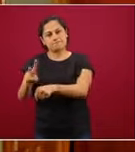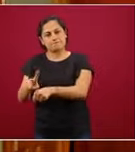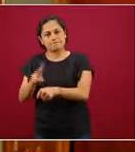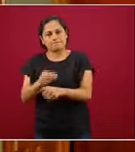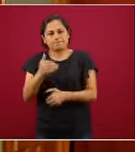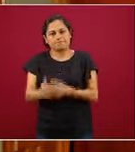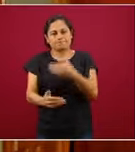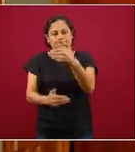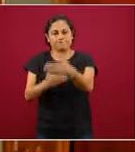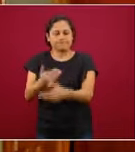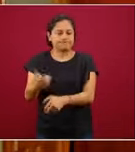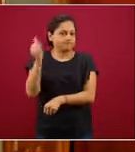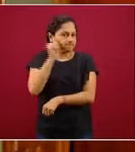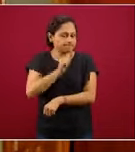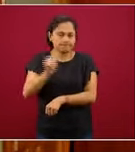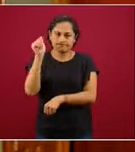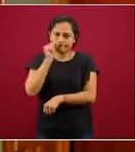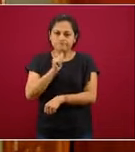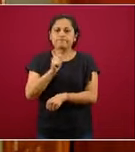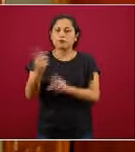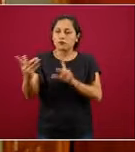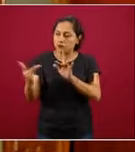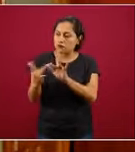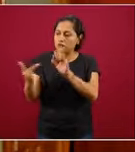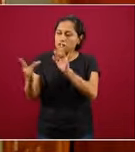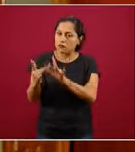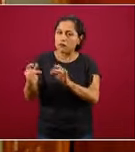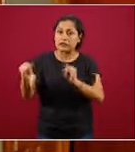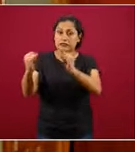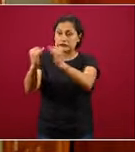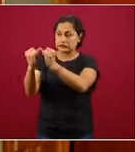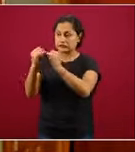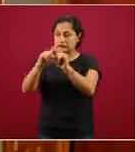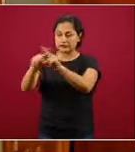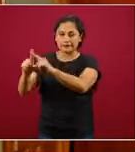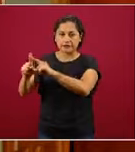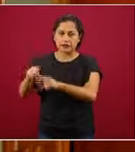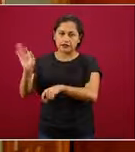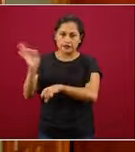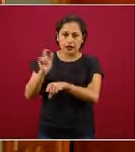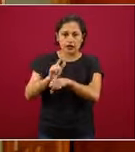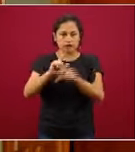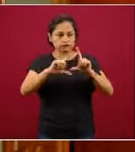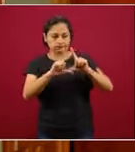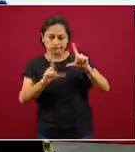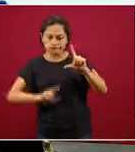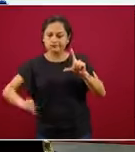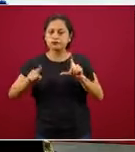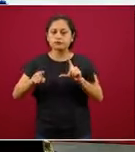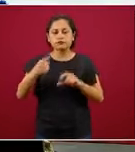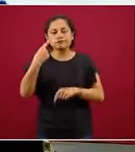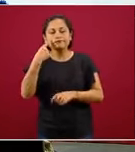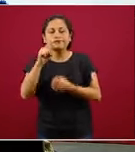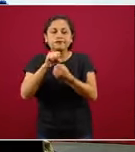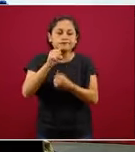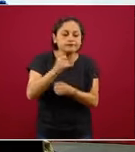estar plenamente y constantemente con las entidades federativas tocando la puerta y revisando sus procesos. La que sigue, por favor.